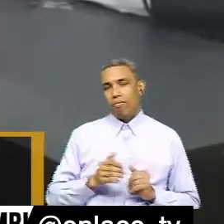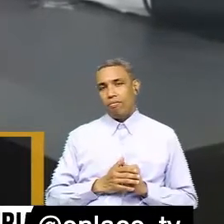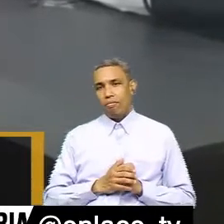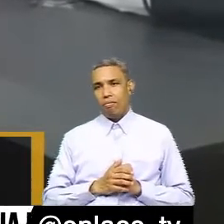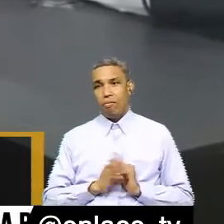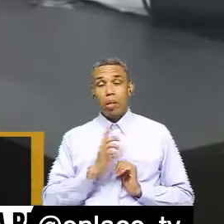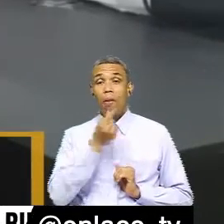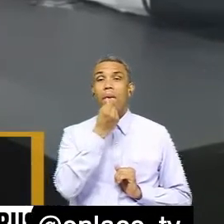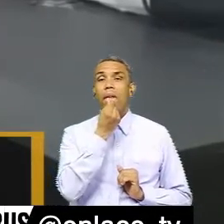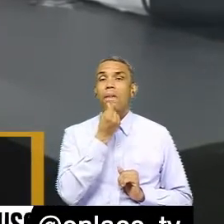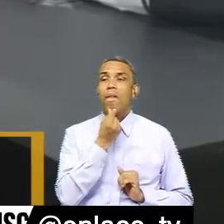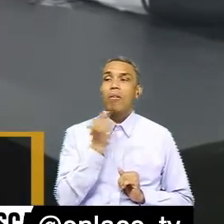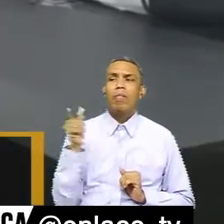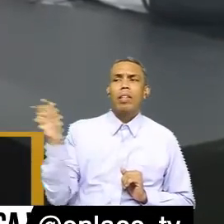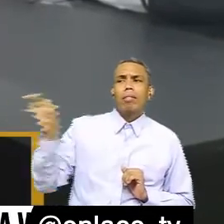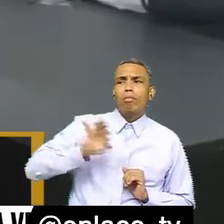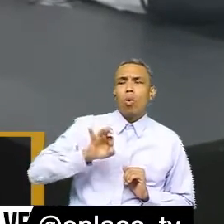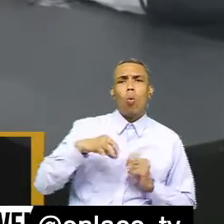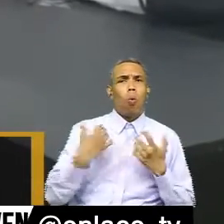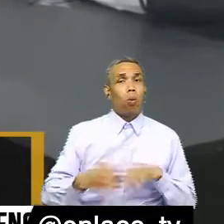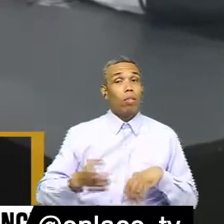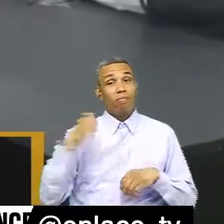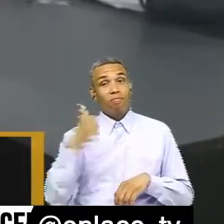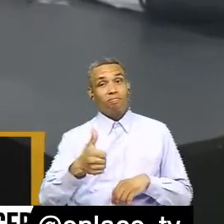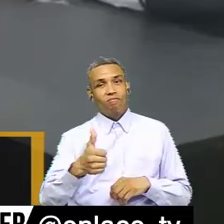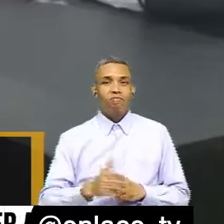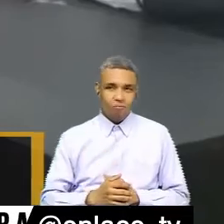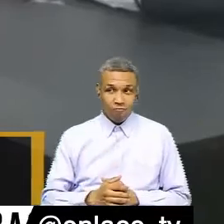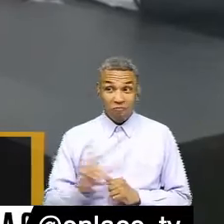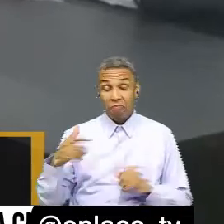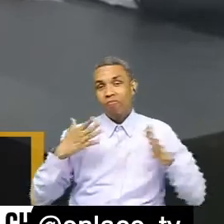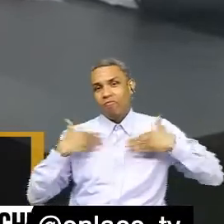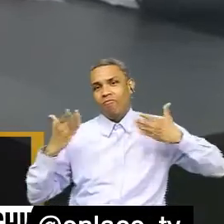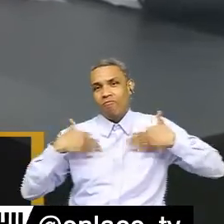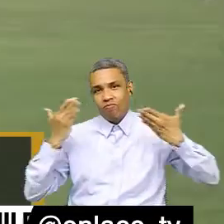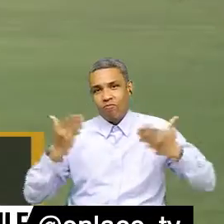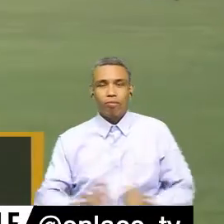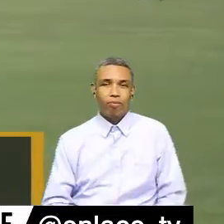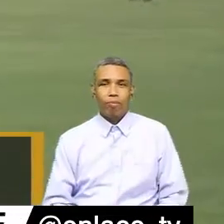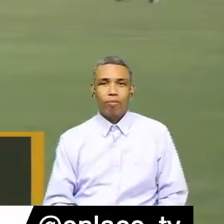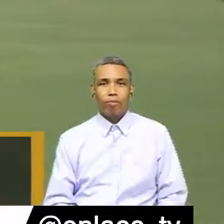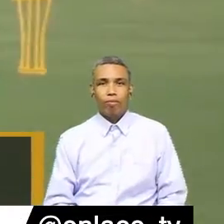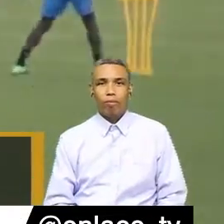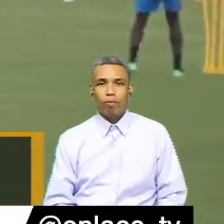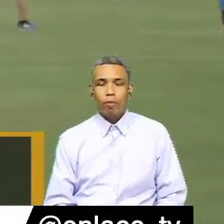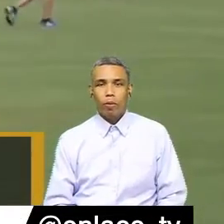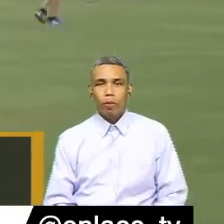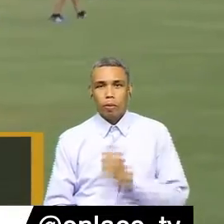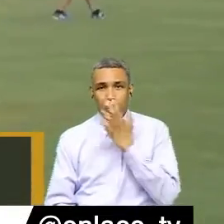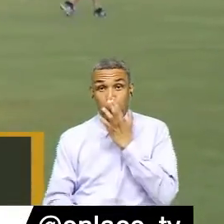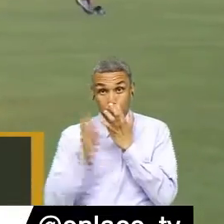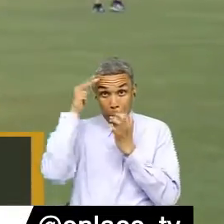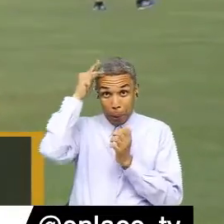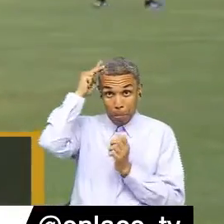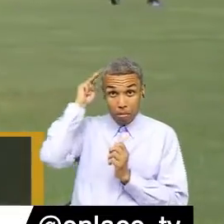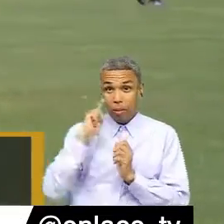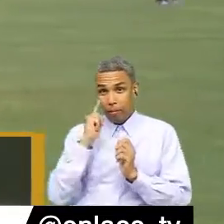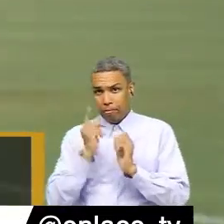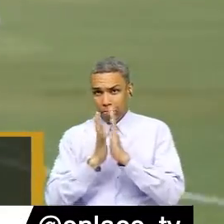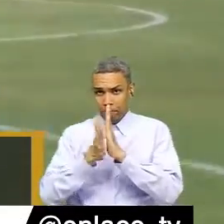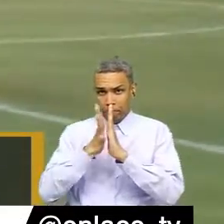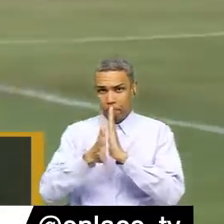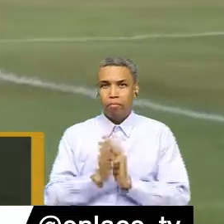como estratega de radamel falcao garcía nuevamente tenerlo con la selección colombia y con todo el plantel es